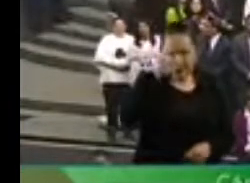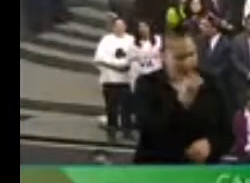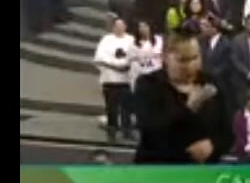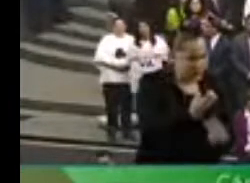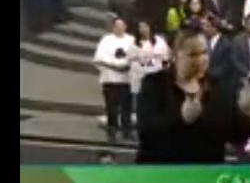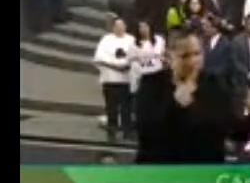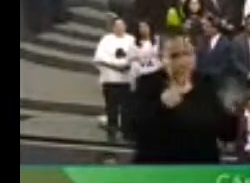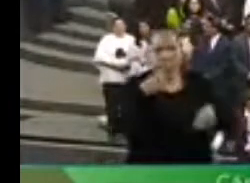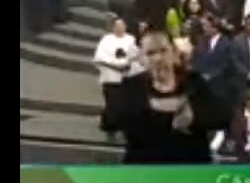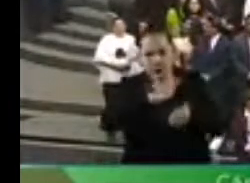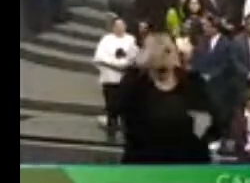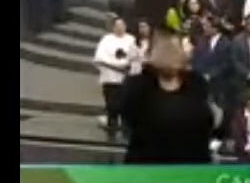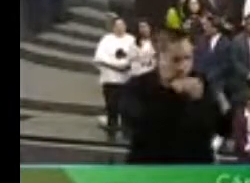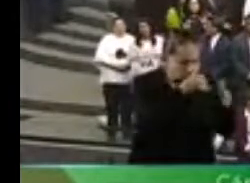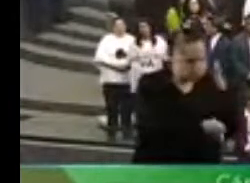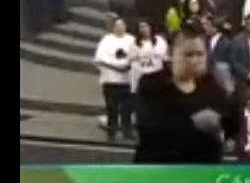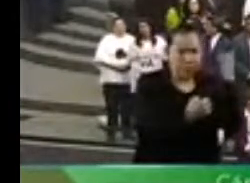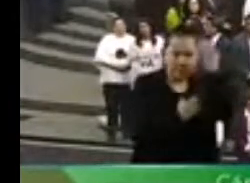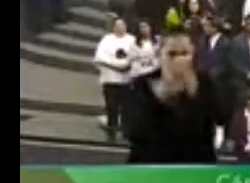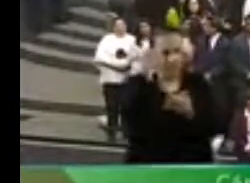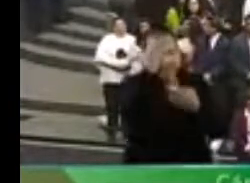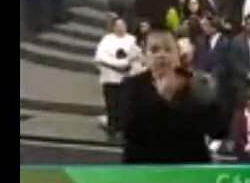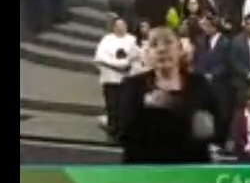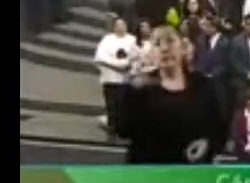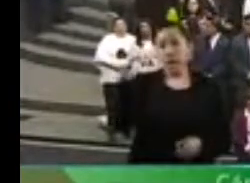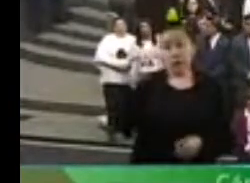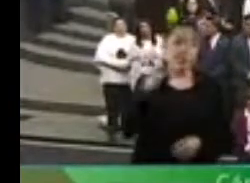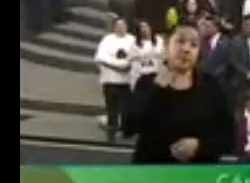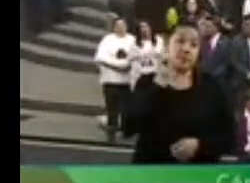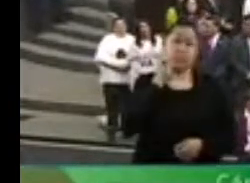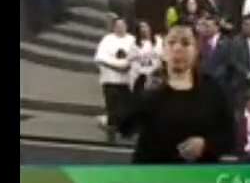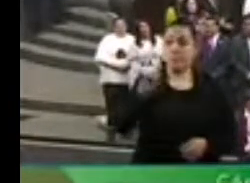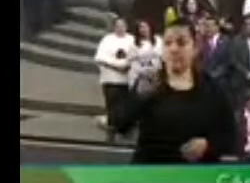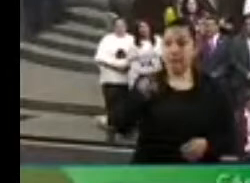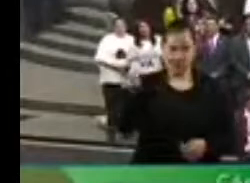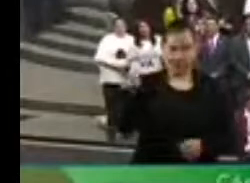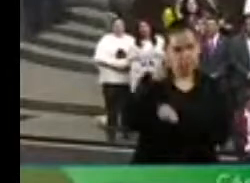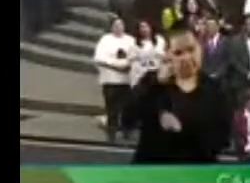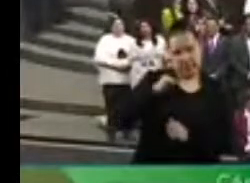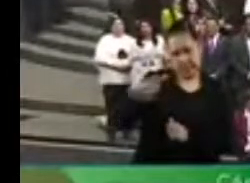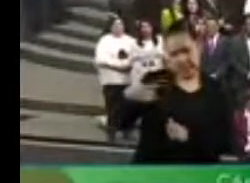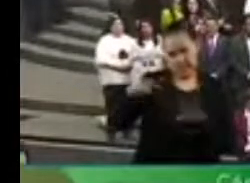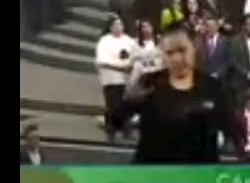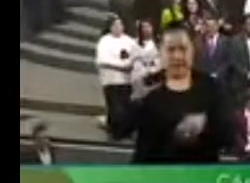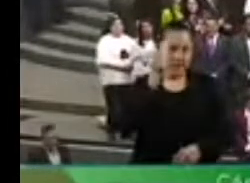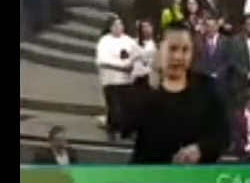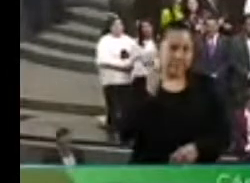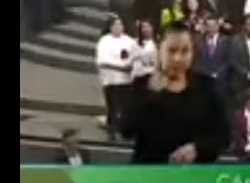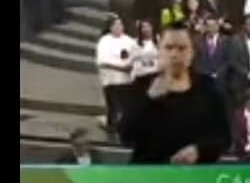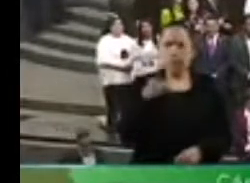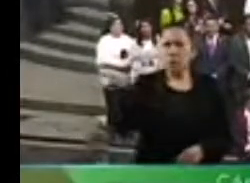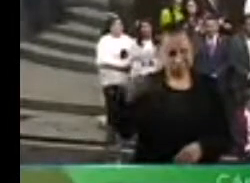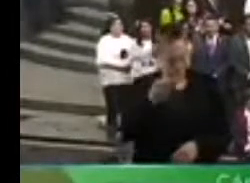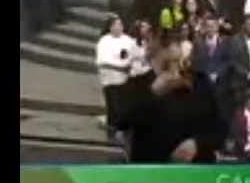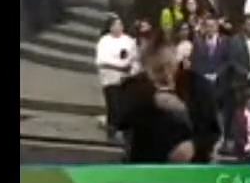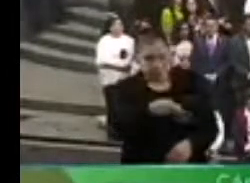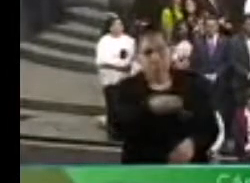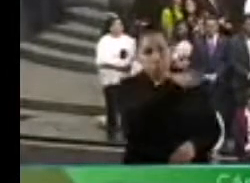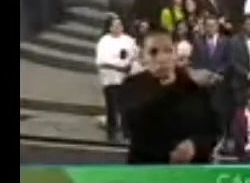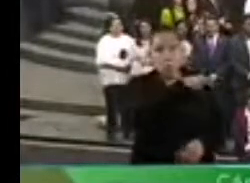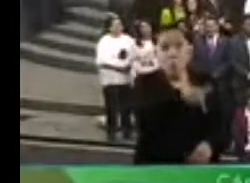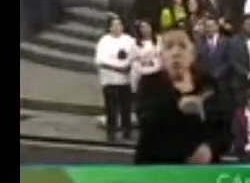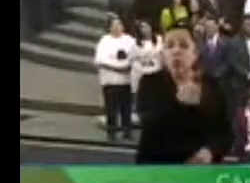Mier, líder de la mayoría de Morena en este Congreso, tendió la mano y aceptó 9 de 12 de